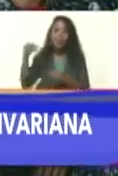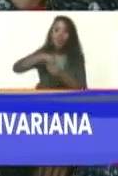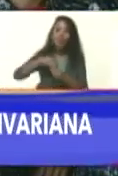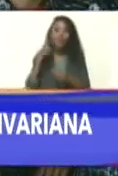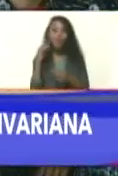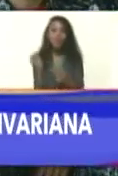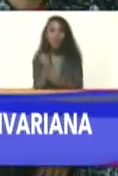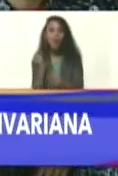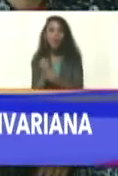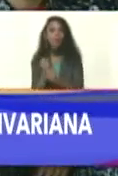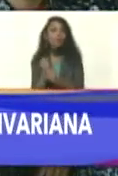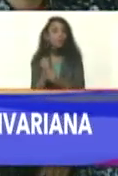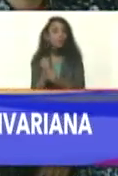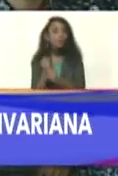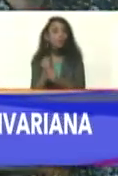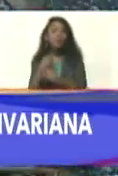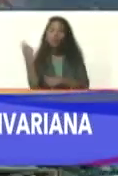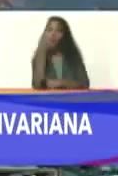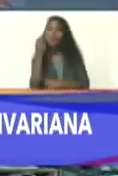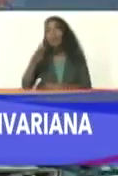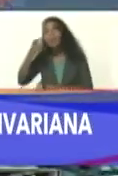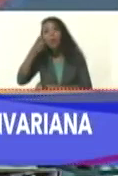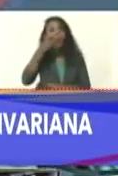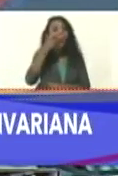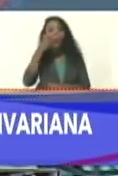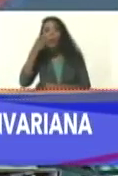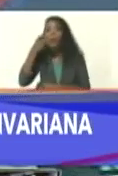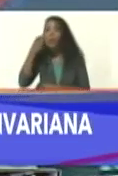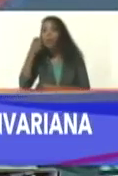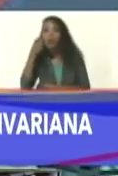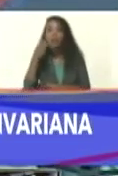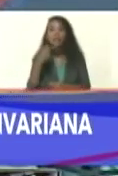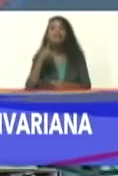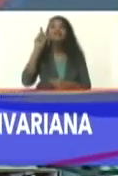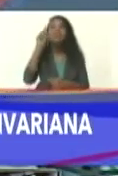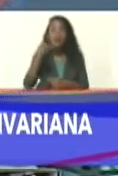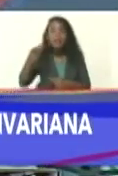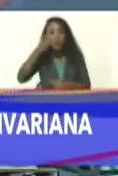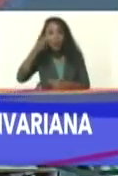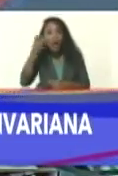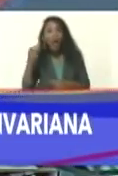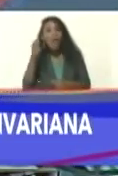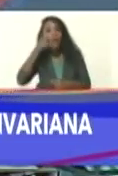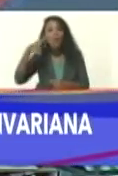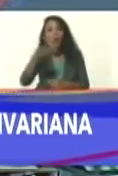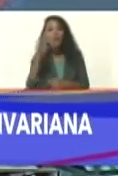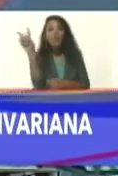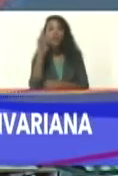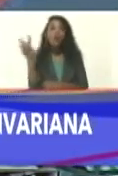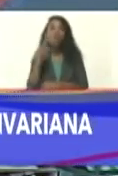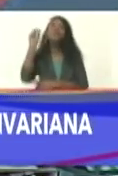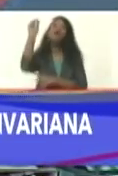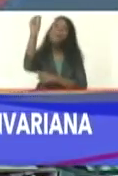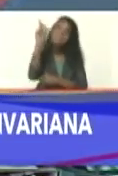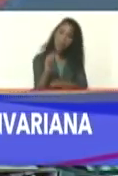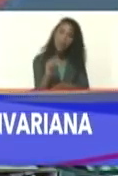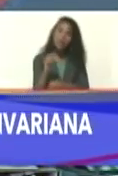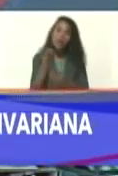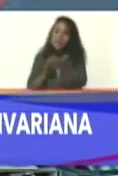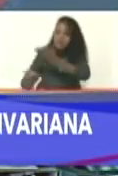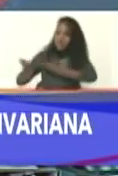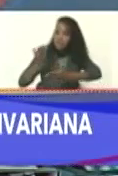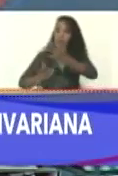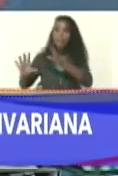no solamente al patrullaje con interacción, a la seguridad del pueblo venezolano, sino también de servir